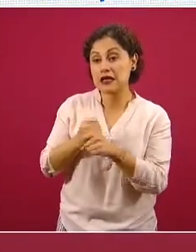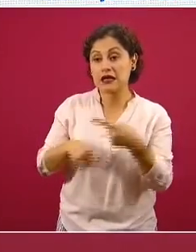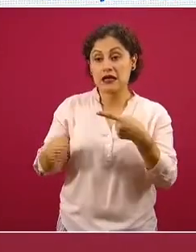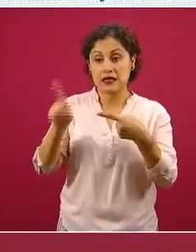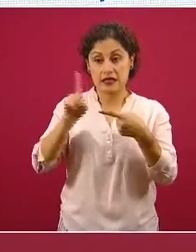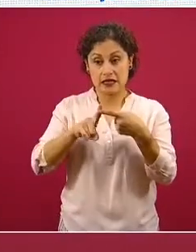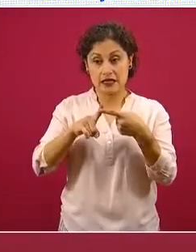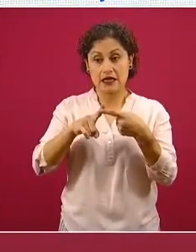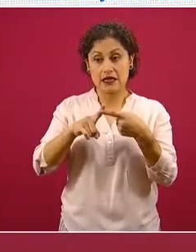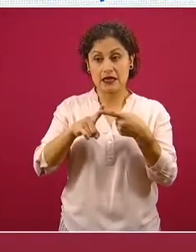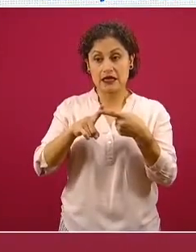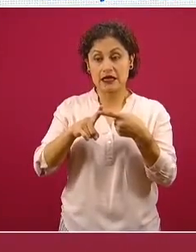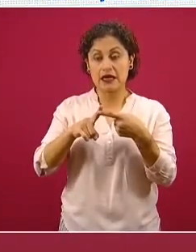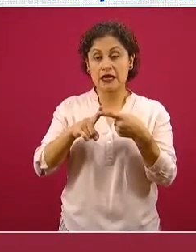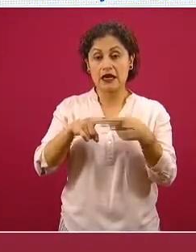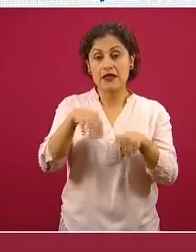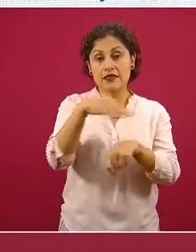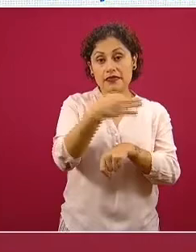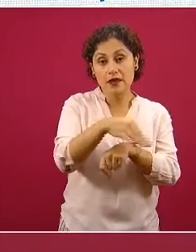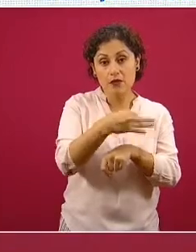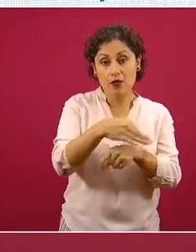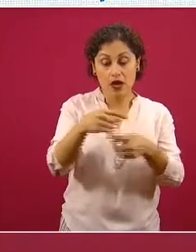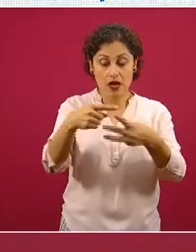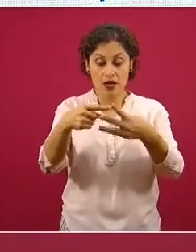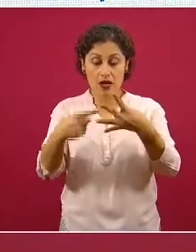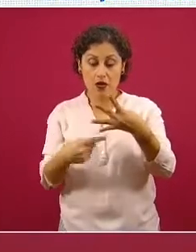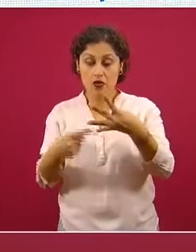ambulatorios. Los demás se registran al 100%.